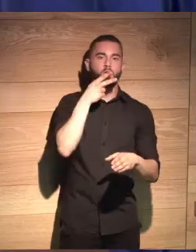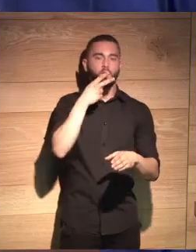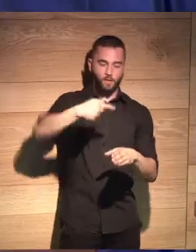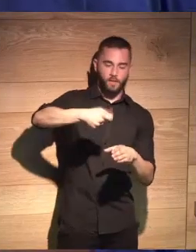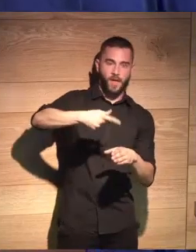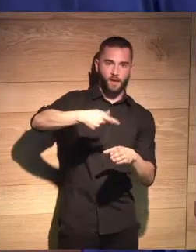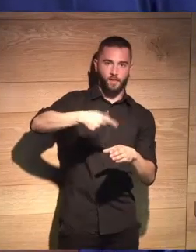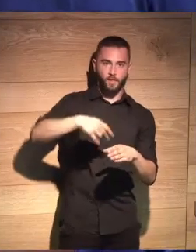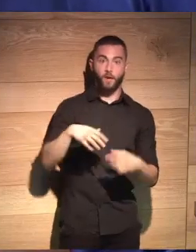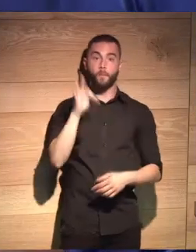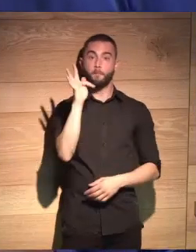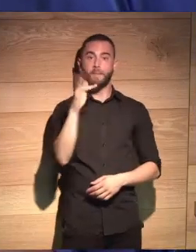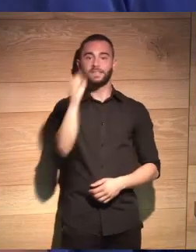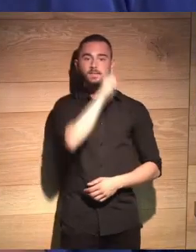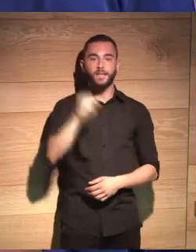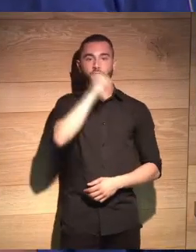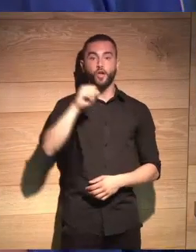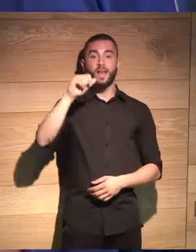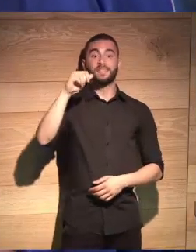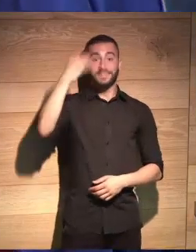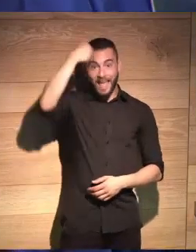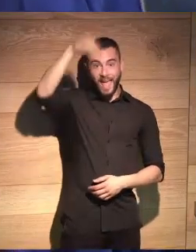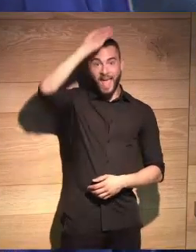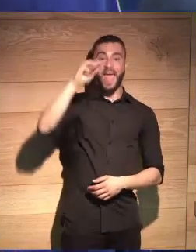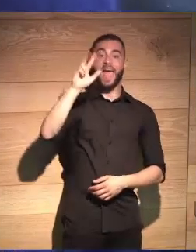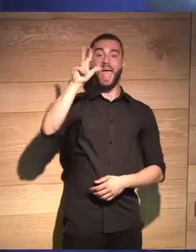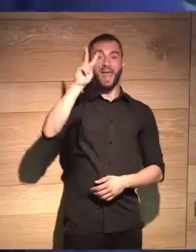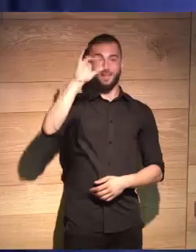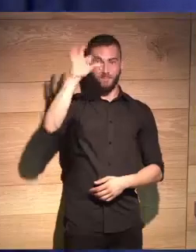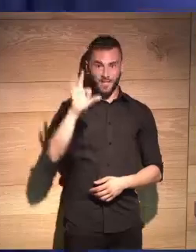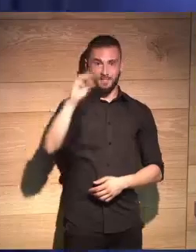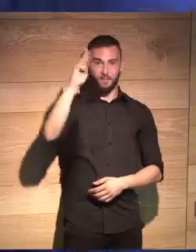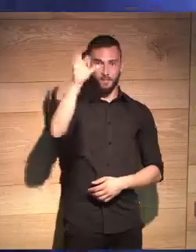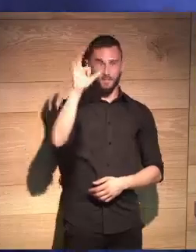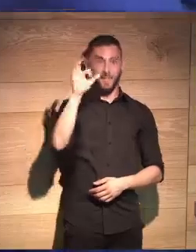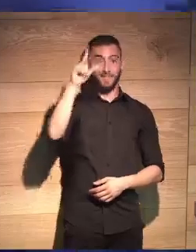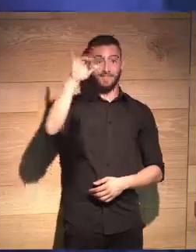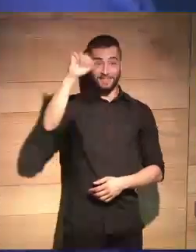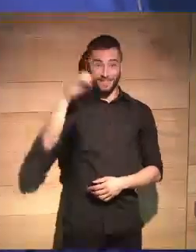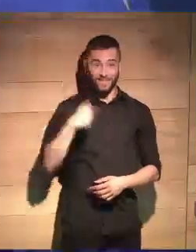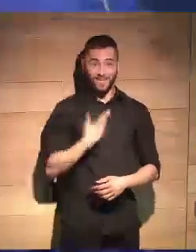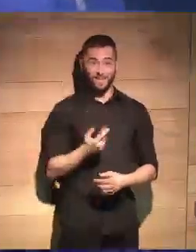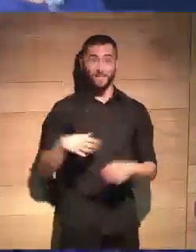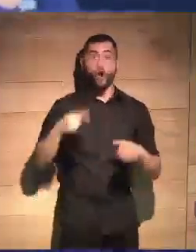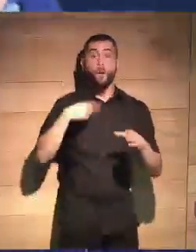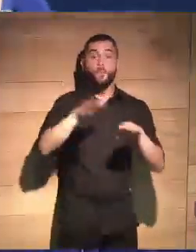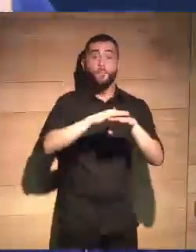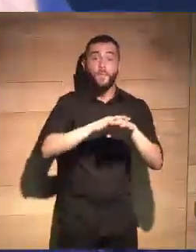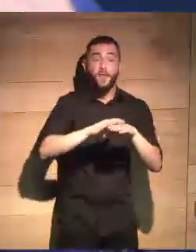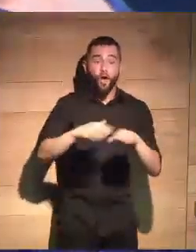Presley. Hay un cancionero de Elvis Presley, no un cenicero. Se me antojó fumar.